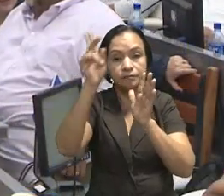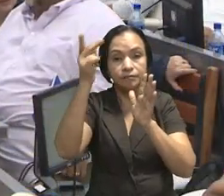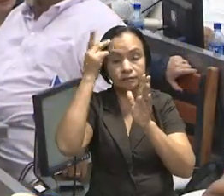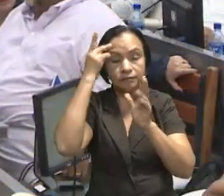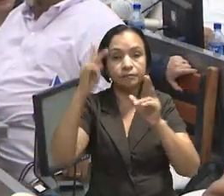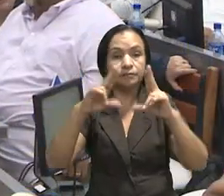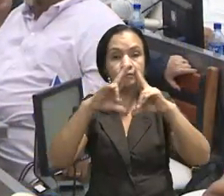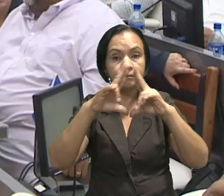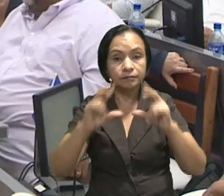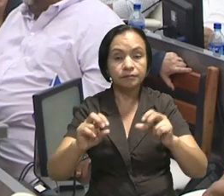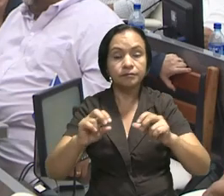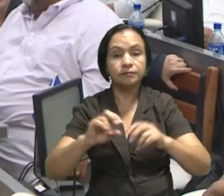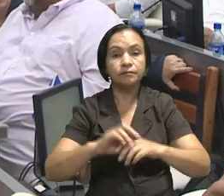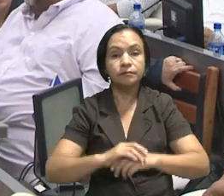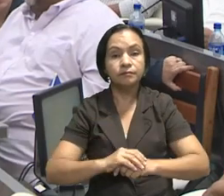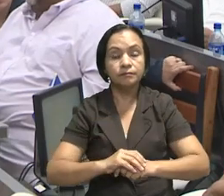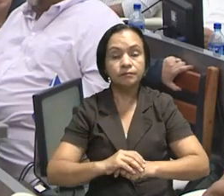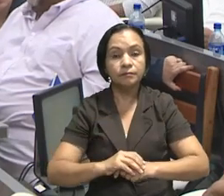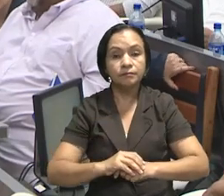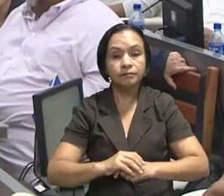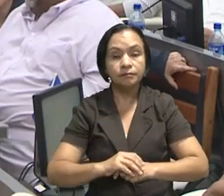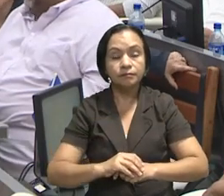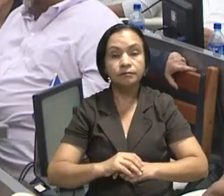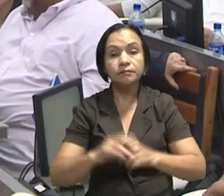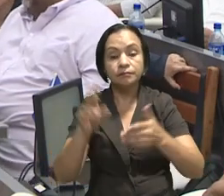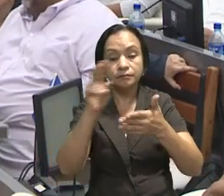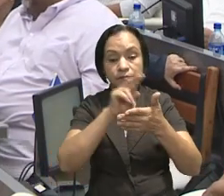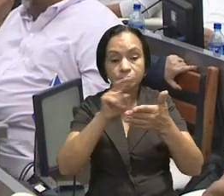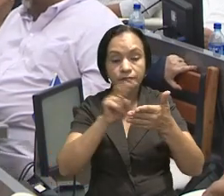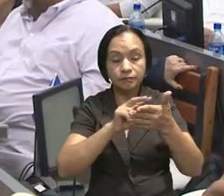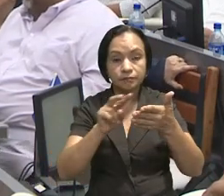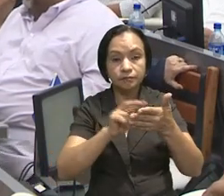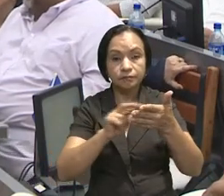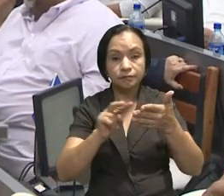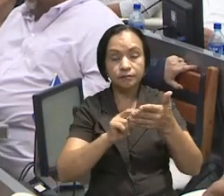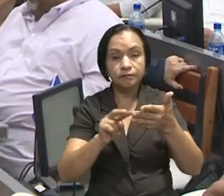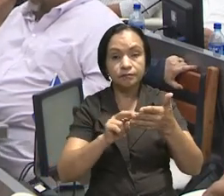la República de Nicaragua, que leo literalmente.